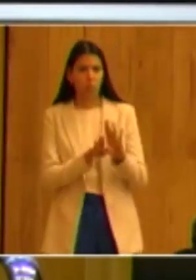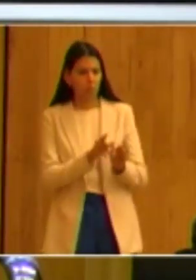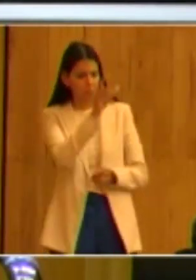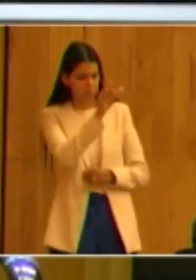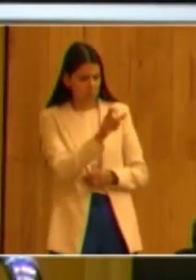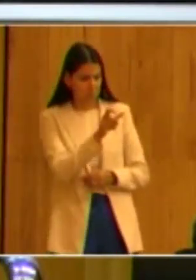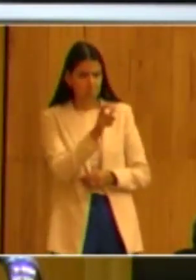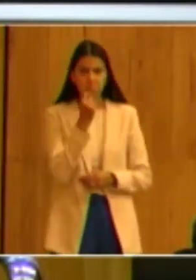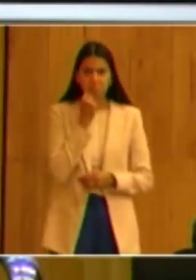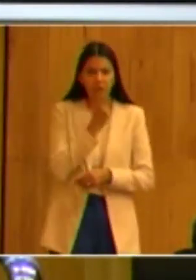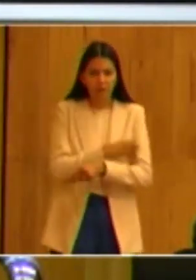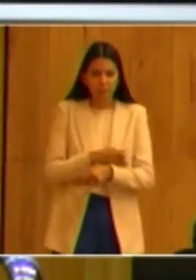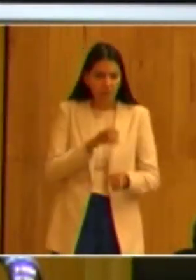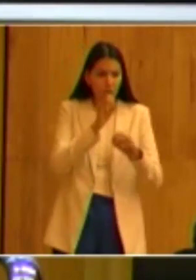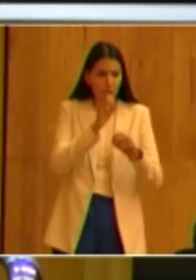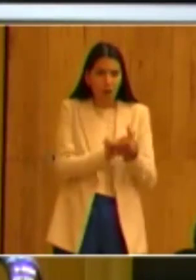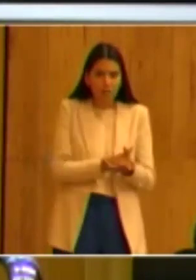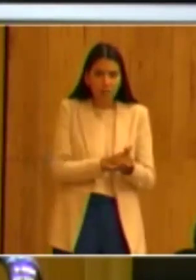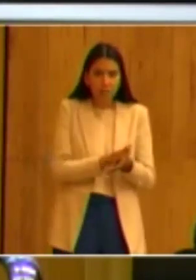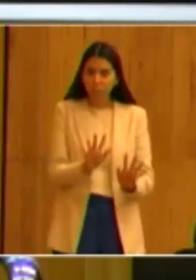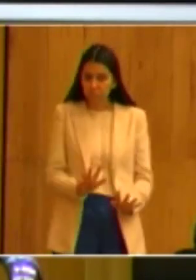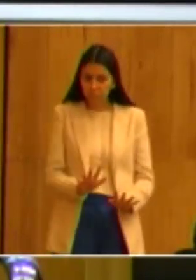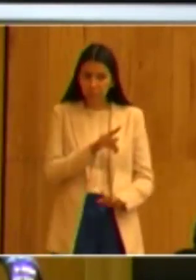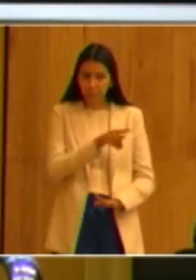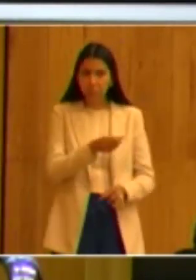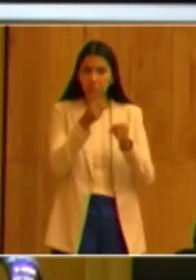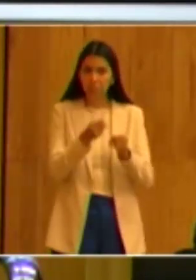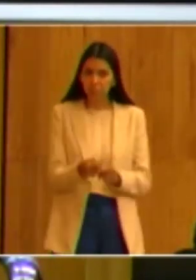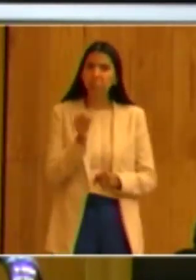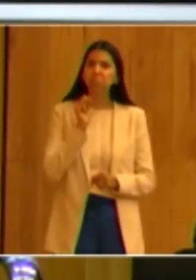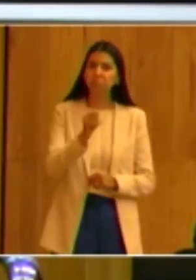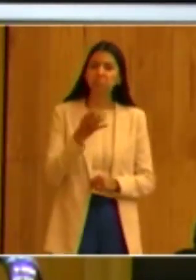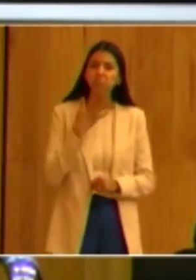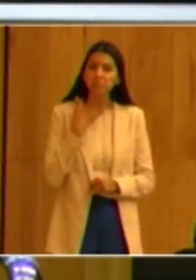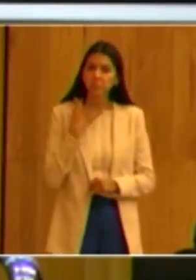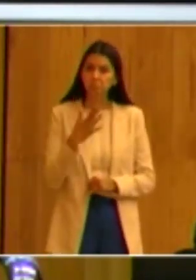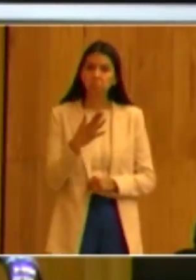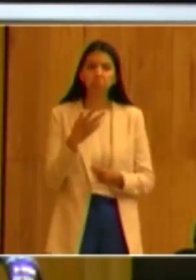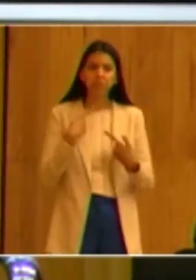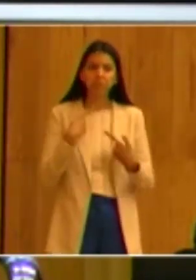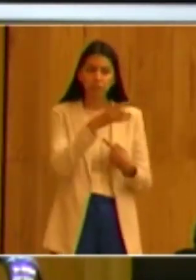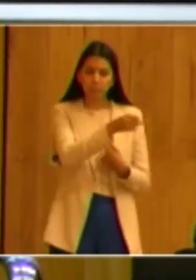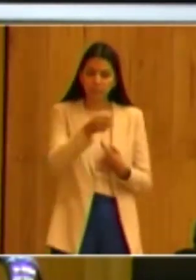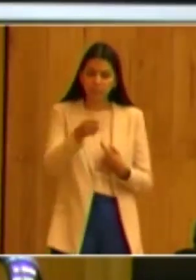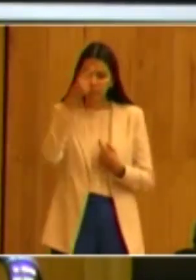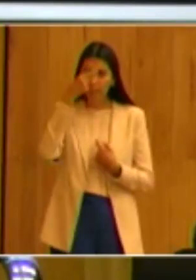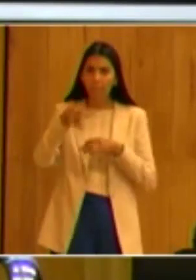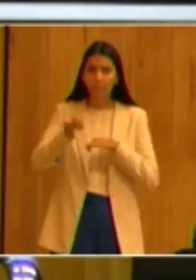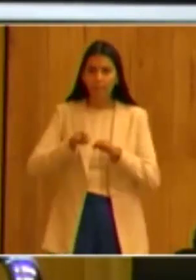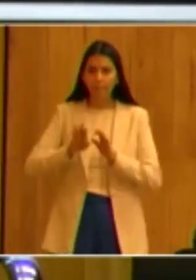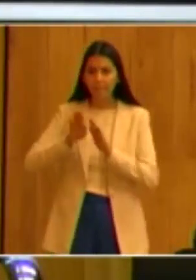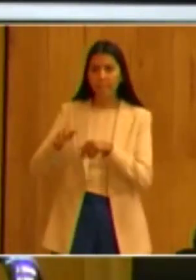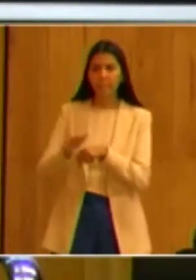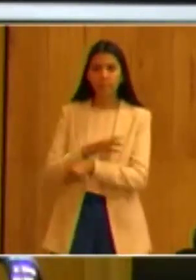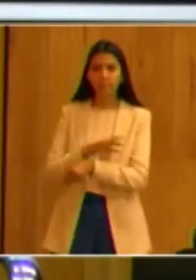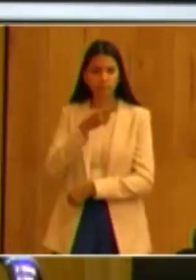tiene familia o ya se va a casar, entonces seguramente será un buen elemento en el trabajo porque va a sentar cabeza.